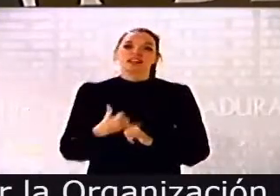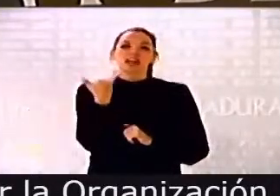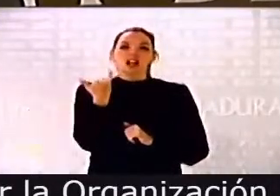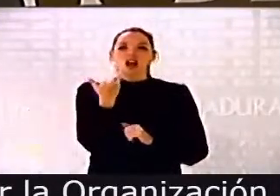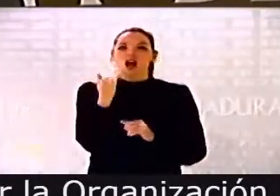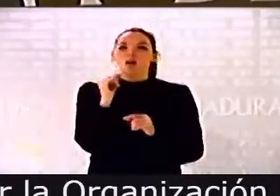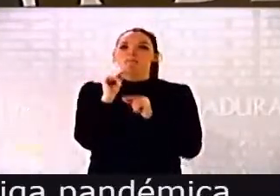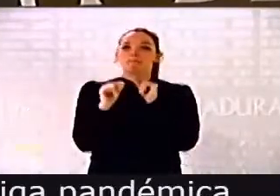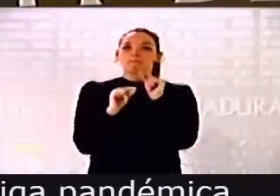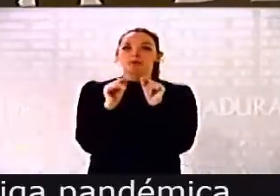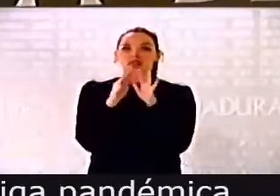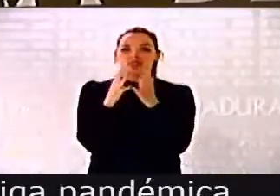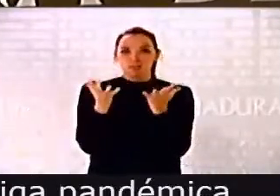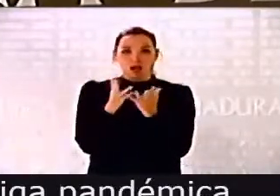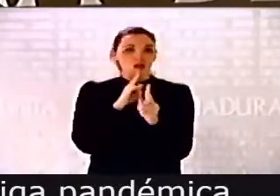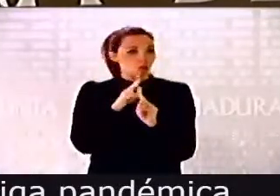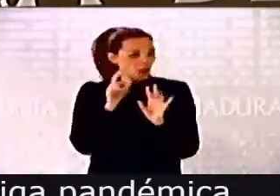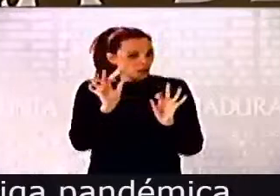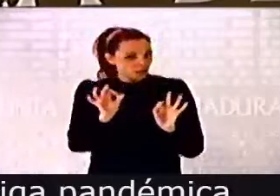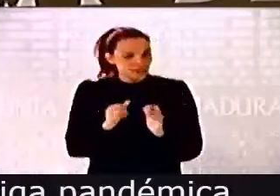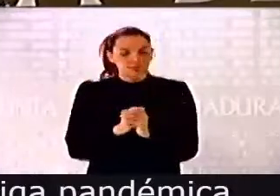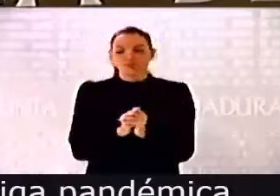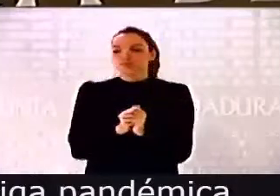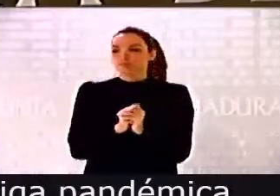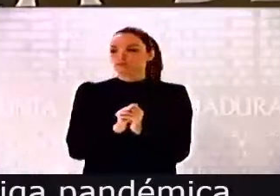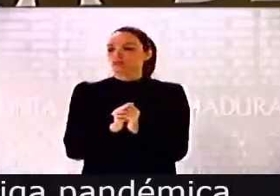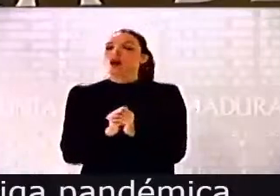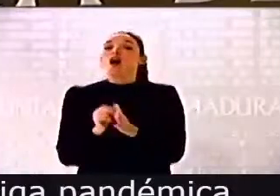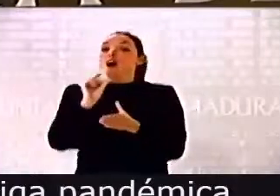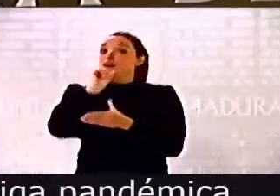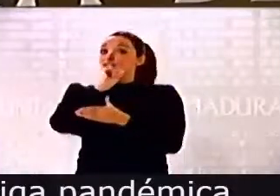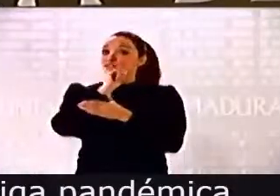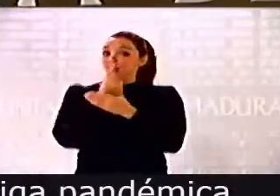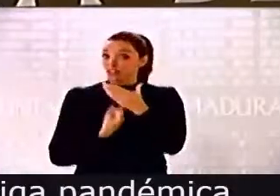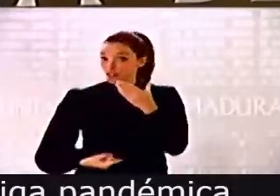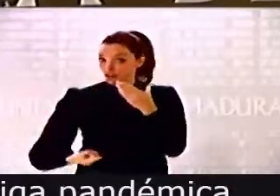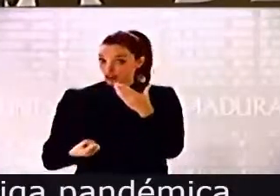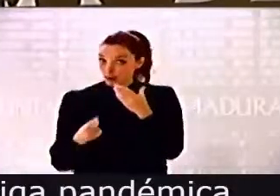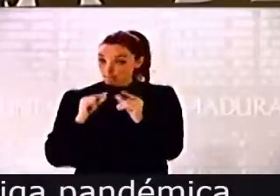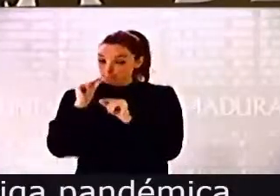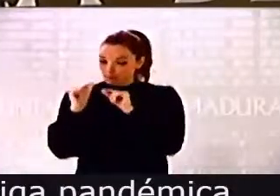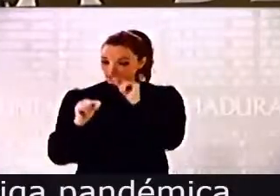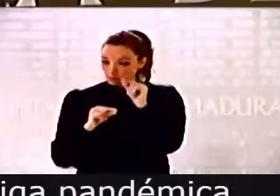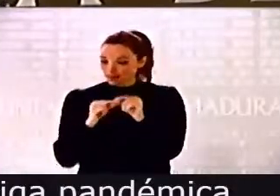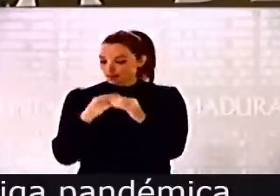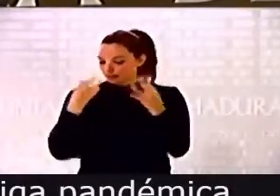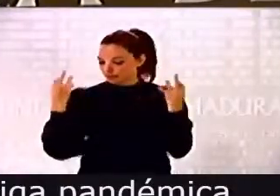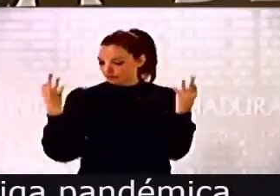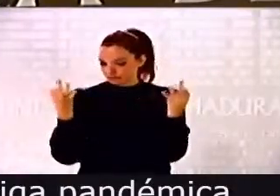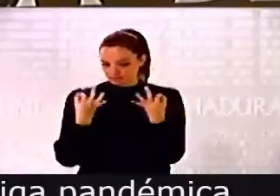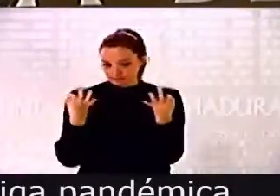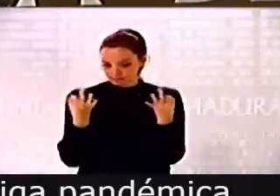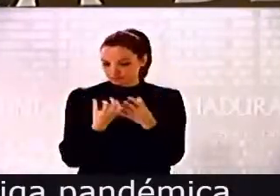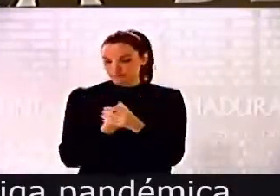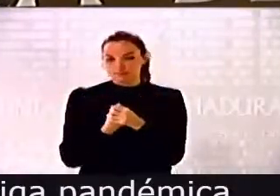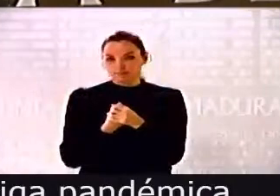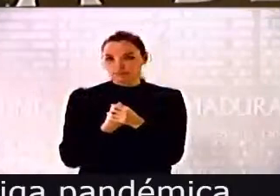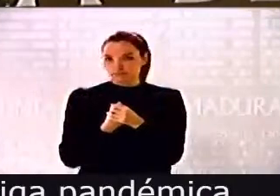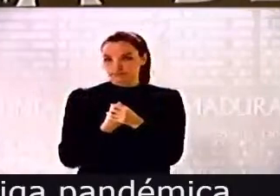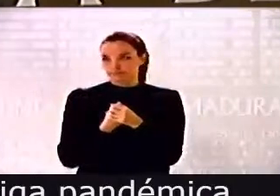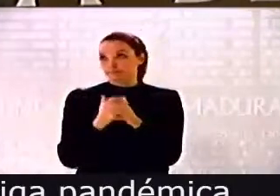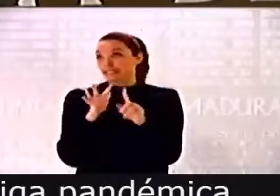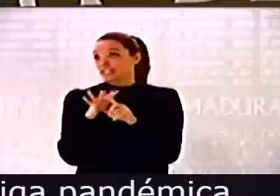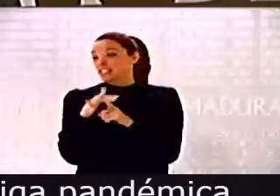Fatiga pandémica. La fatiga pandémica es un cuadro,